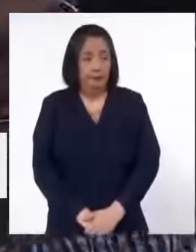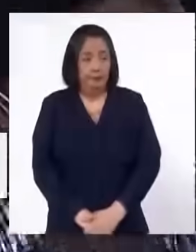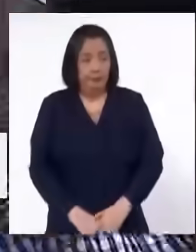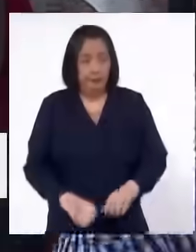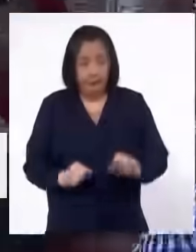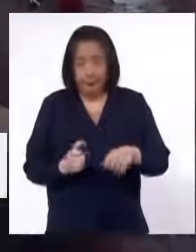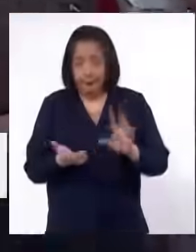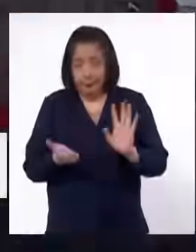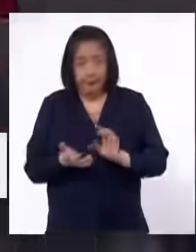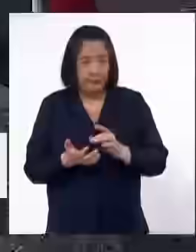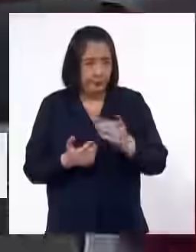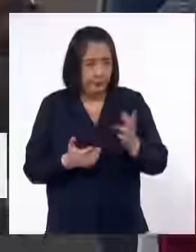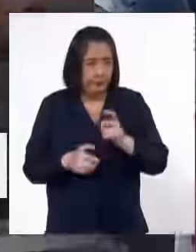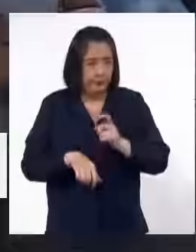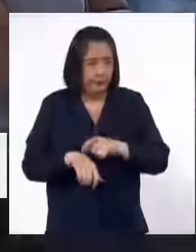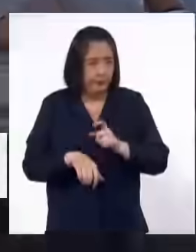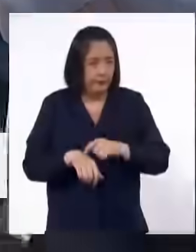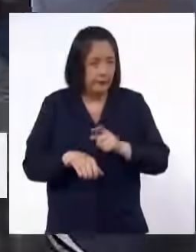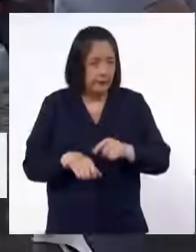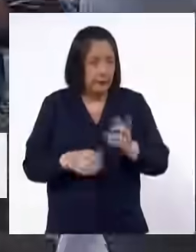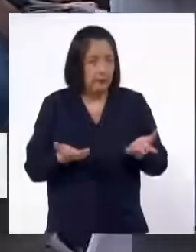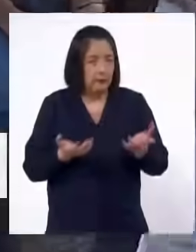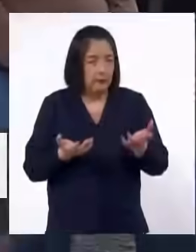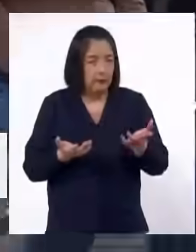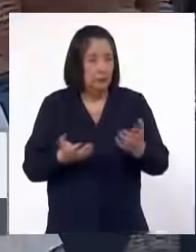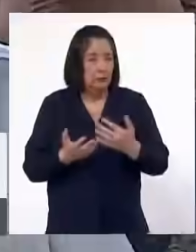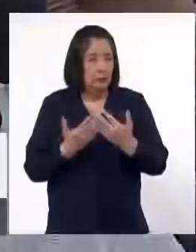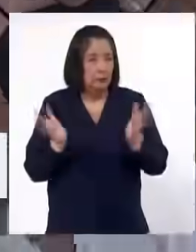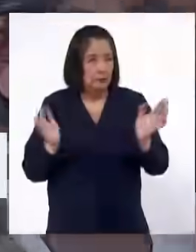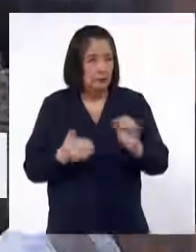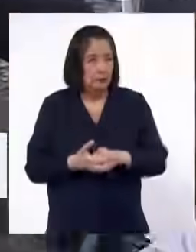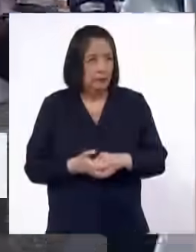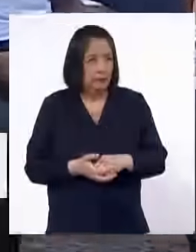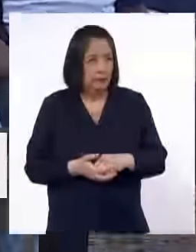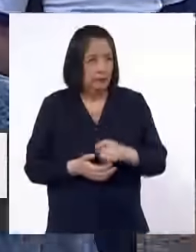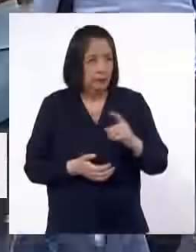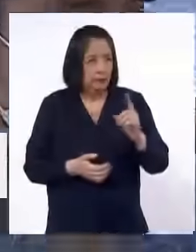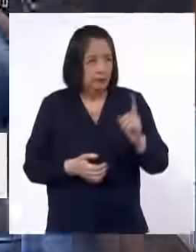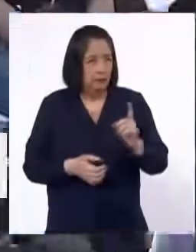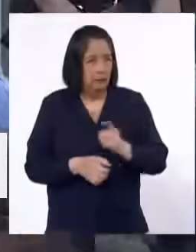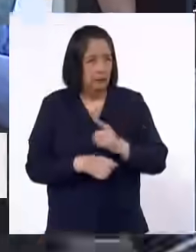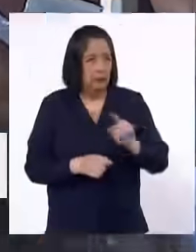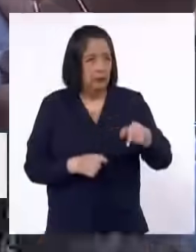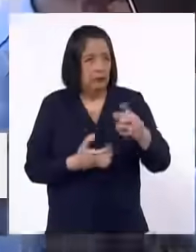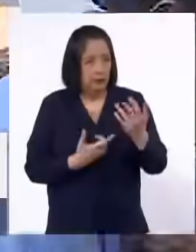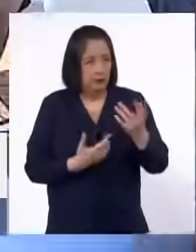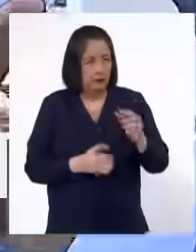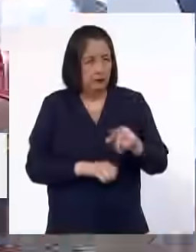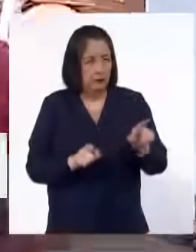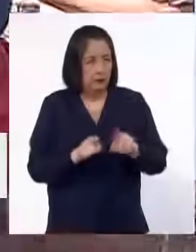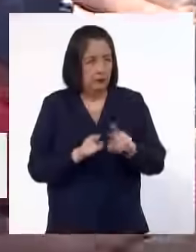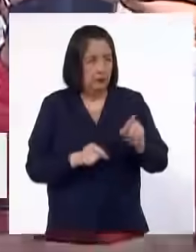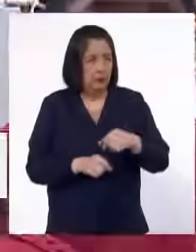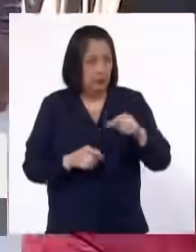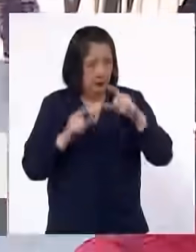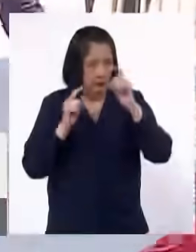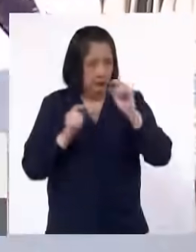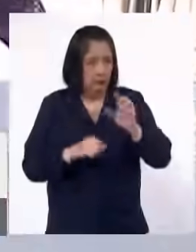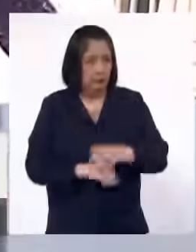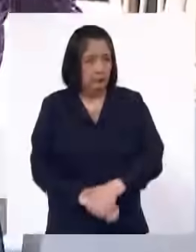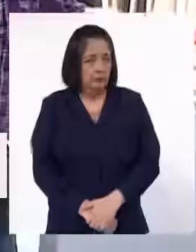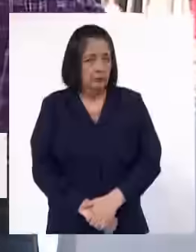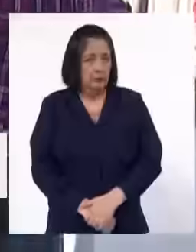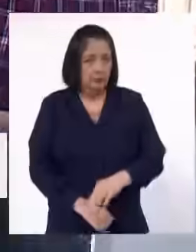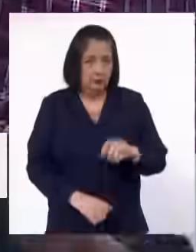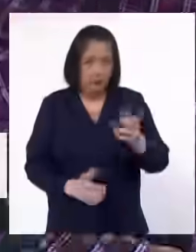recibir un tratamiento adecuado. Disculpe, ¿hasta qué hora se está atendiendo? Estoy acá hace una hora. Ah, está usted esperando también, es enfermera. Debería priorizar